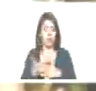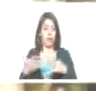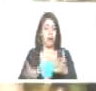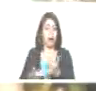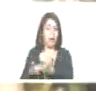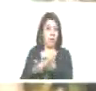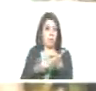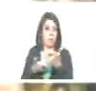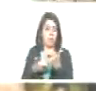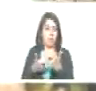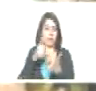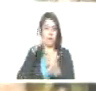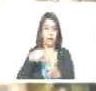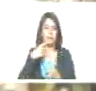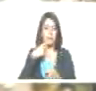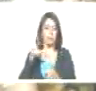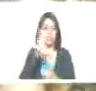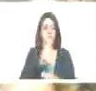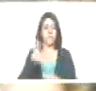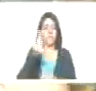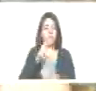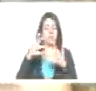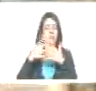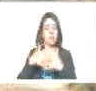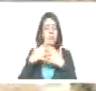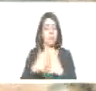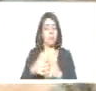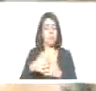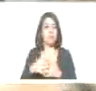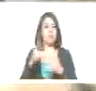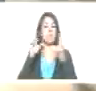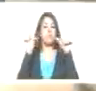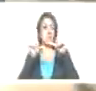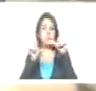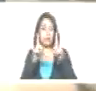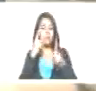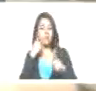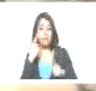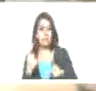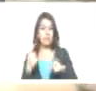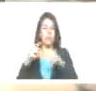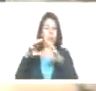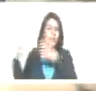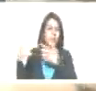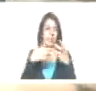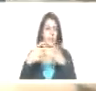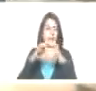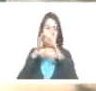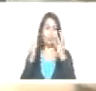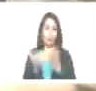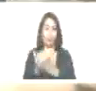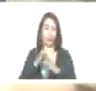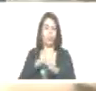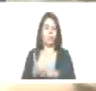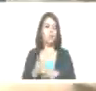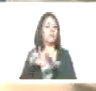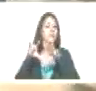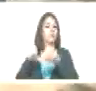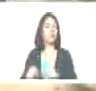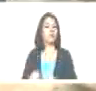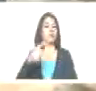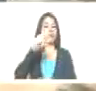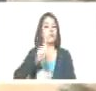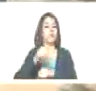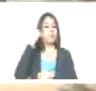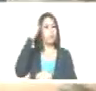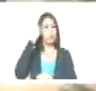solamente hay que utilizar la industria del entretenimiento para llevar guerras al mundo y para posicionar un único pensamiento,